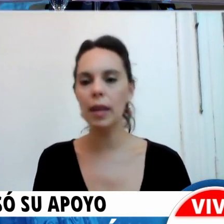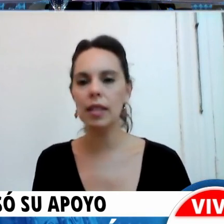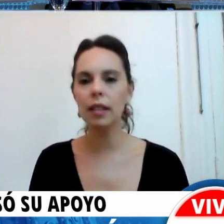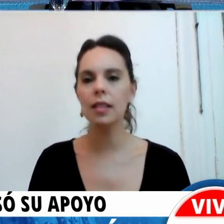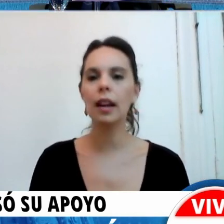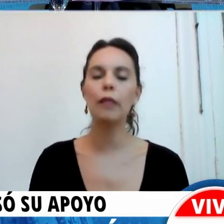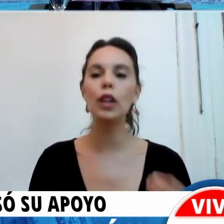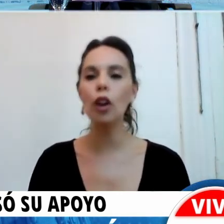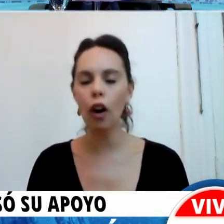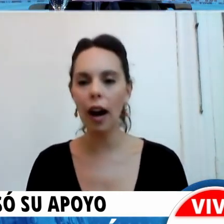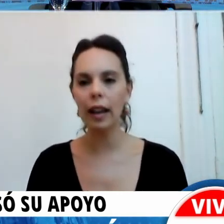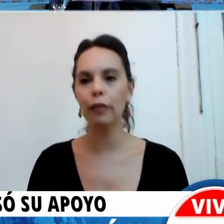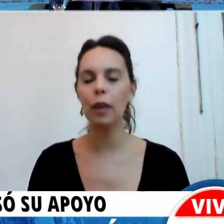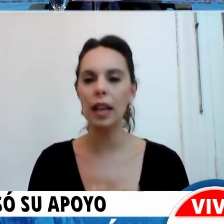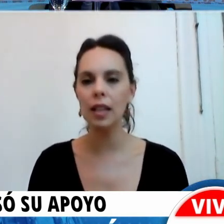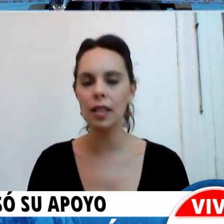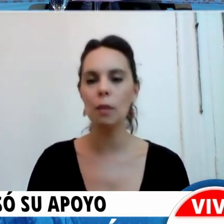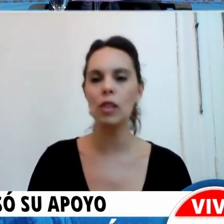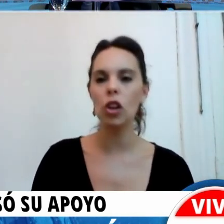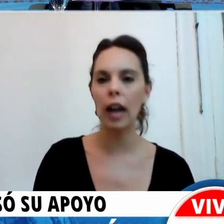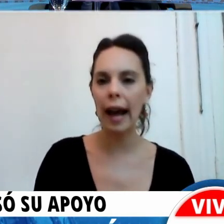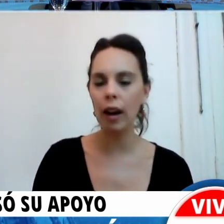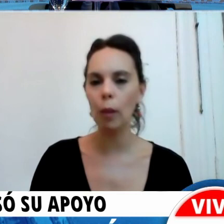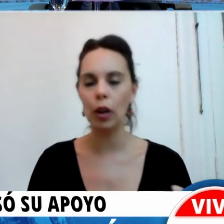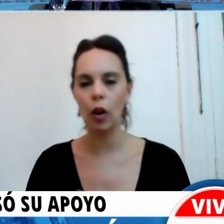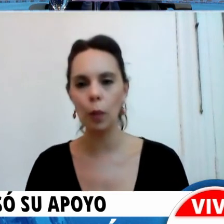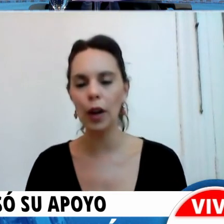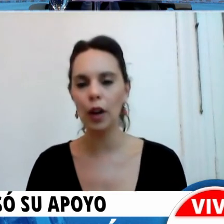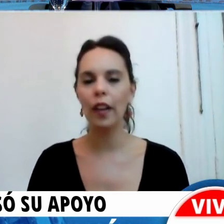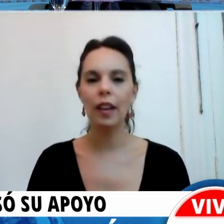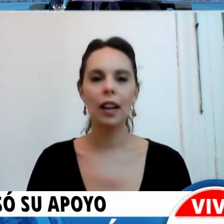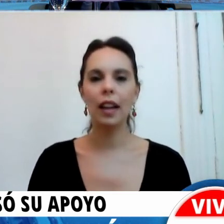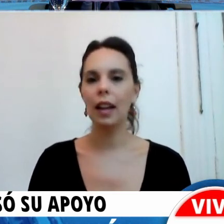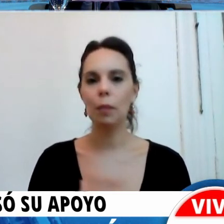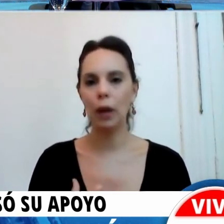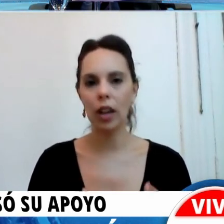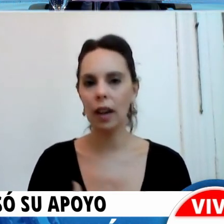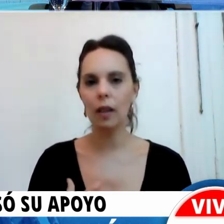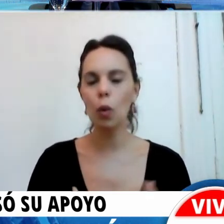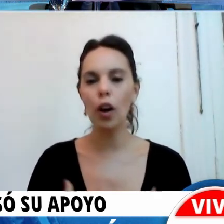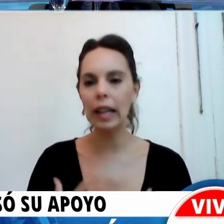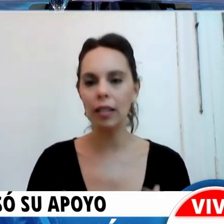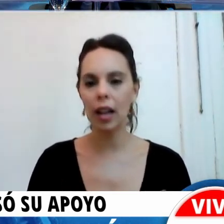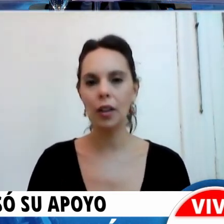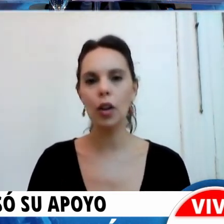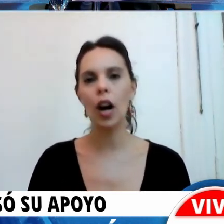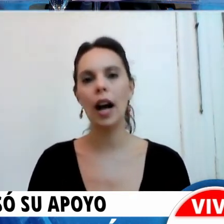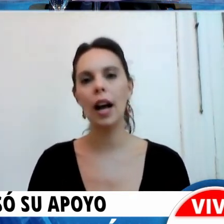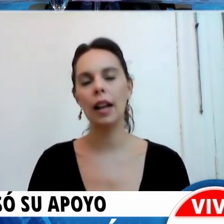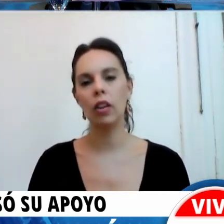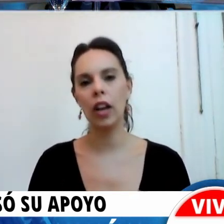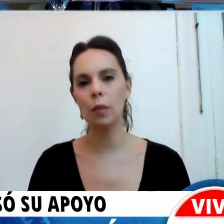la vicepresidenta se refirió al FMI sin mencionarlo, pero bueno, pero que hubo críticas,